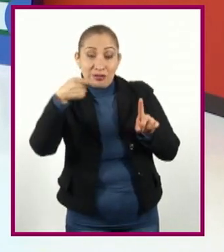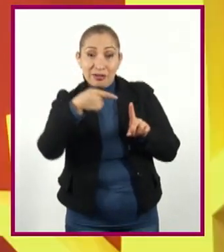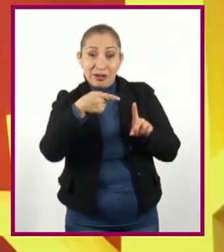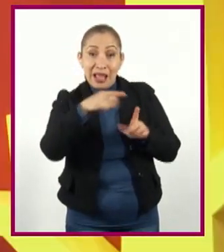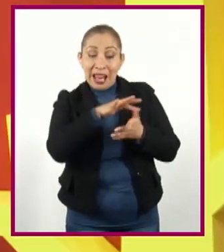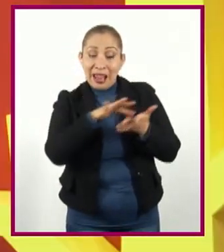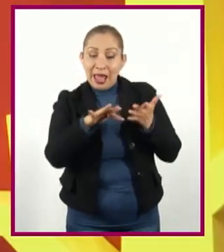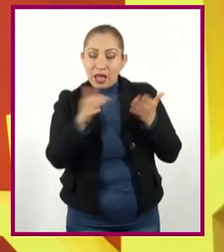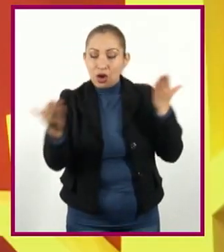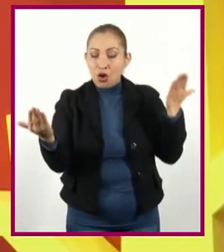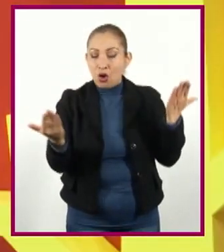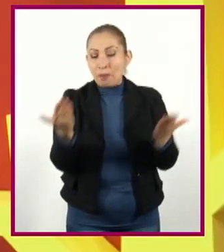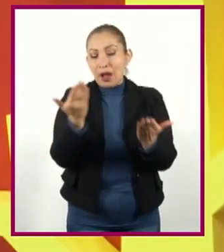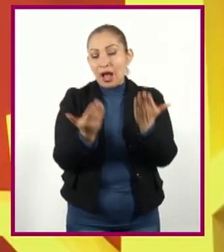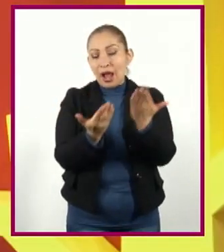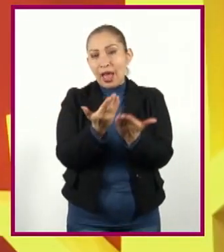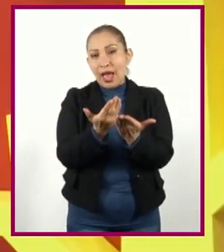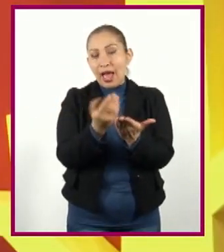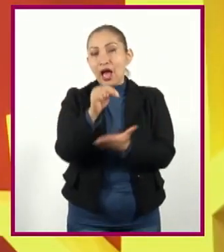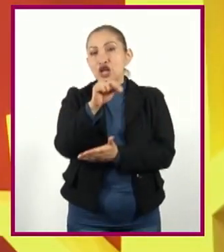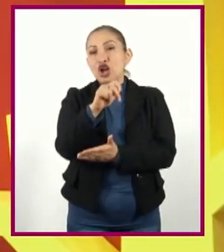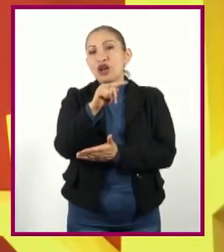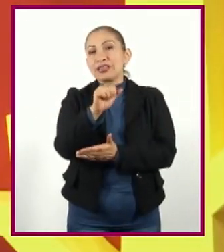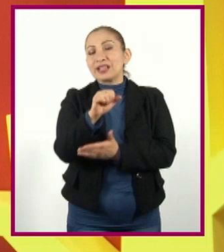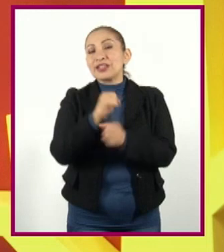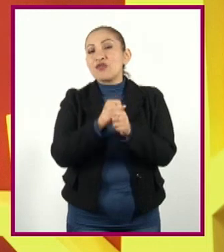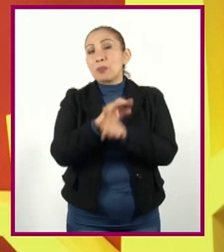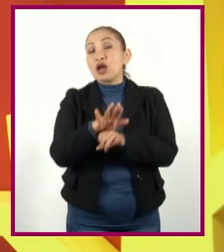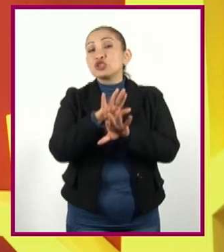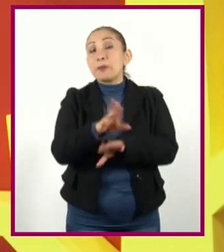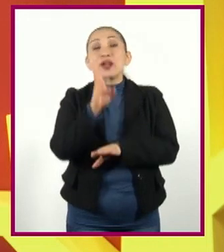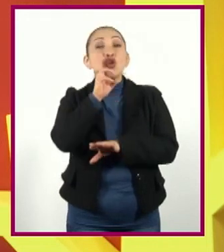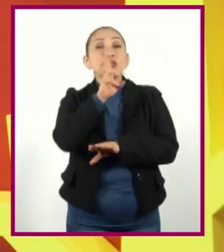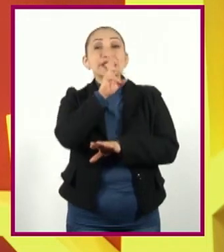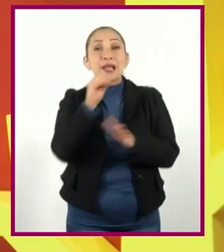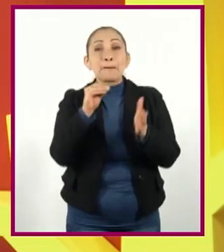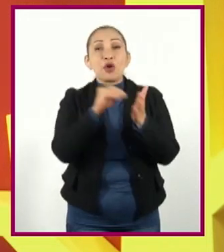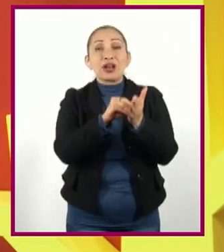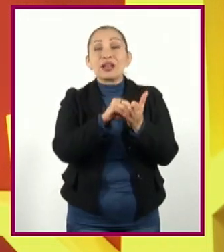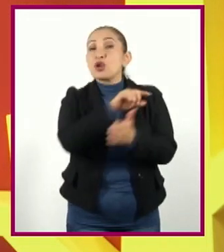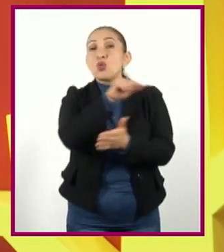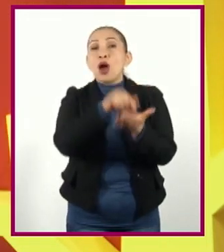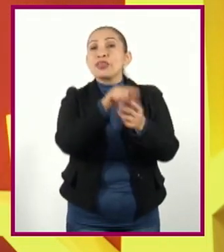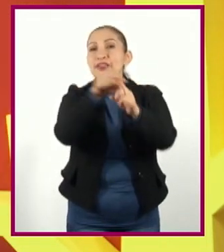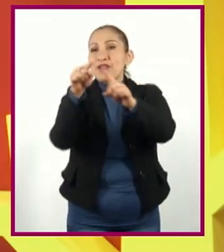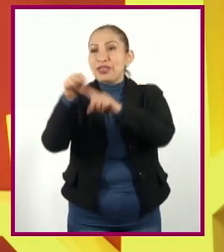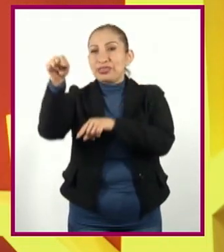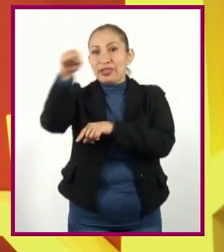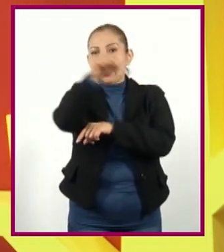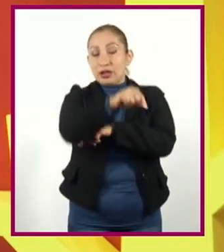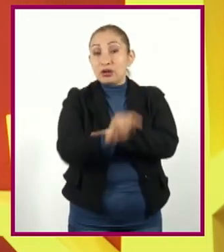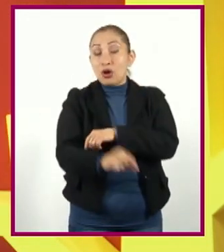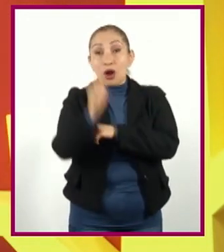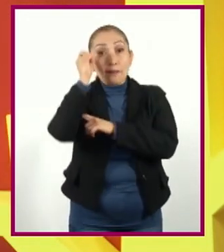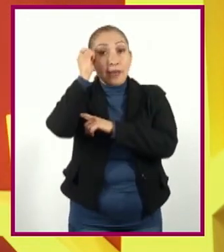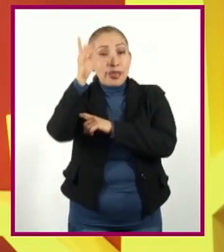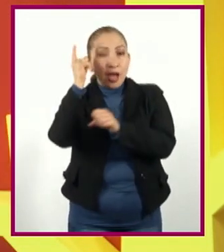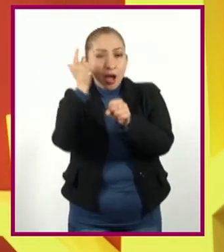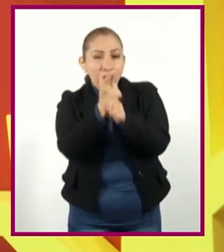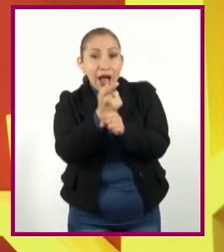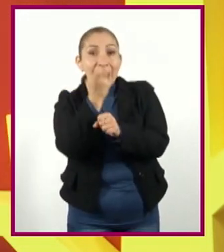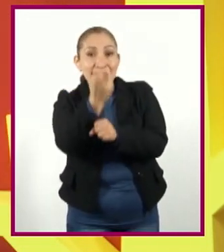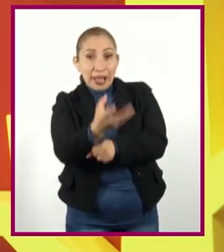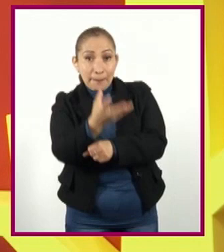y compara notas informativas sobre una noticia que se publica en diversos medios. No olviden identificar